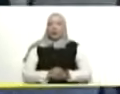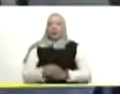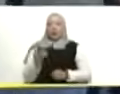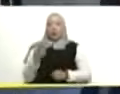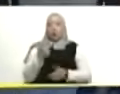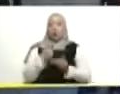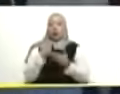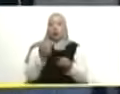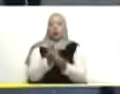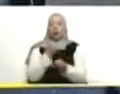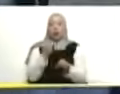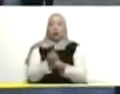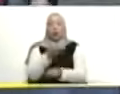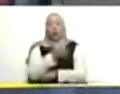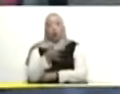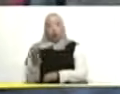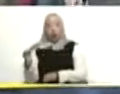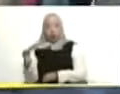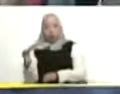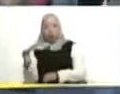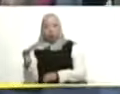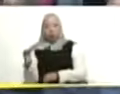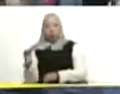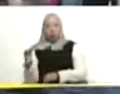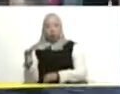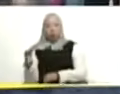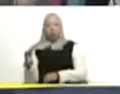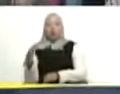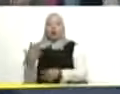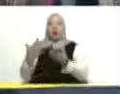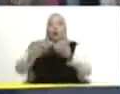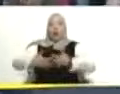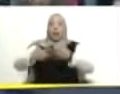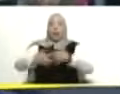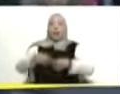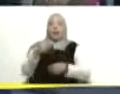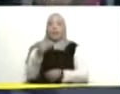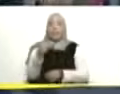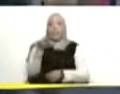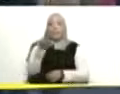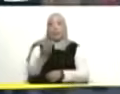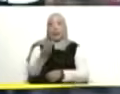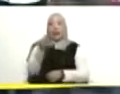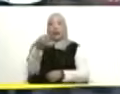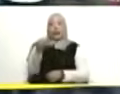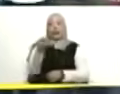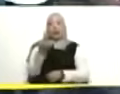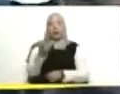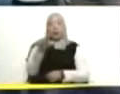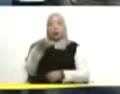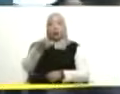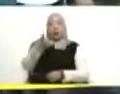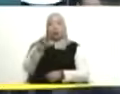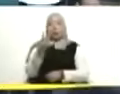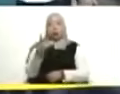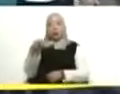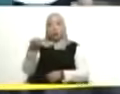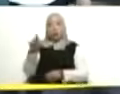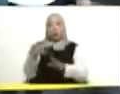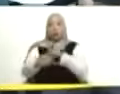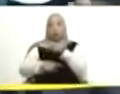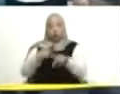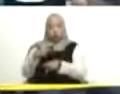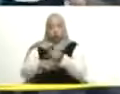notaba. Correcto. Mira, Pequibén también. Pequibén está al 95% de